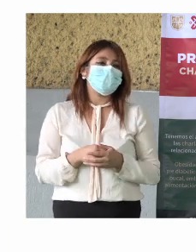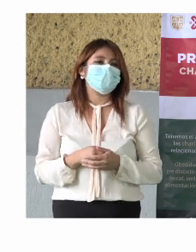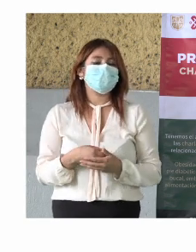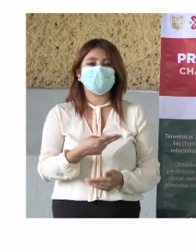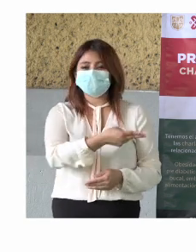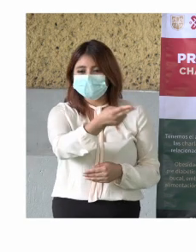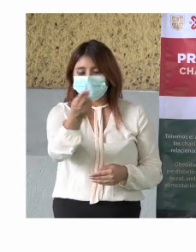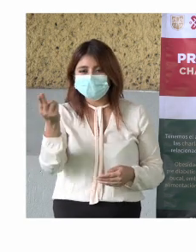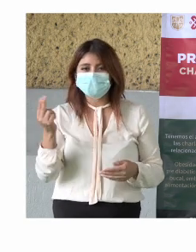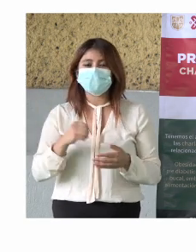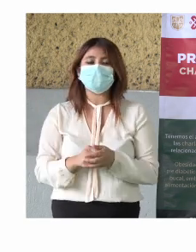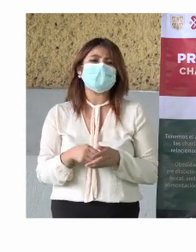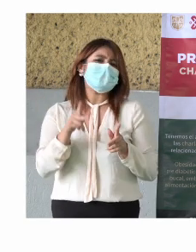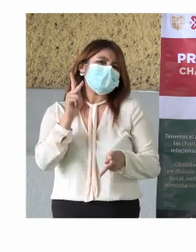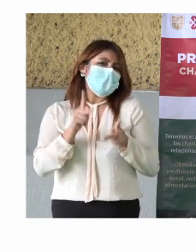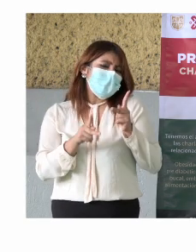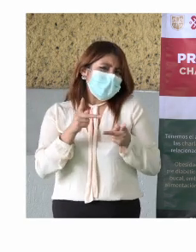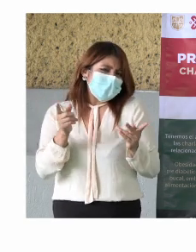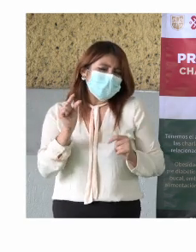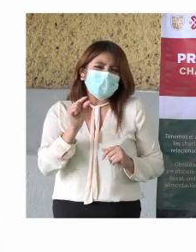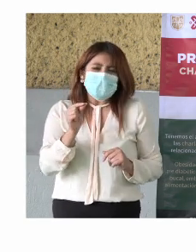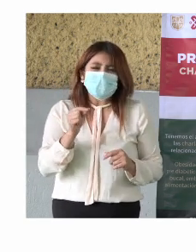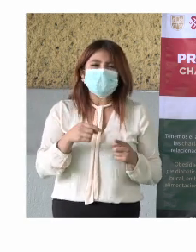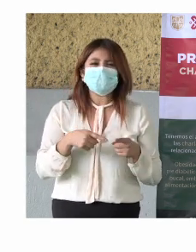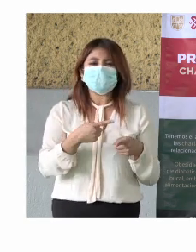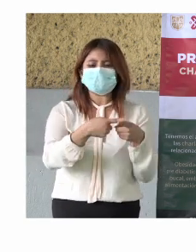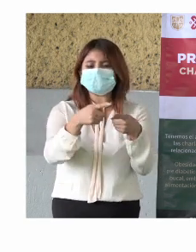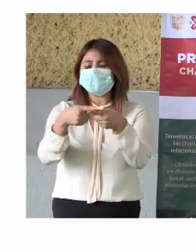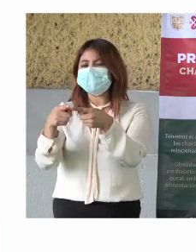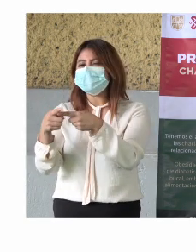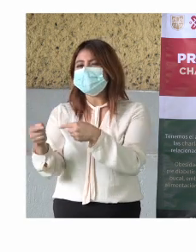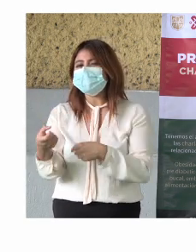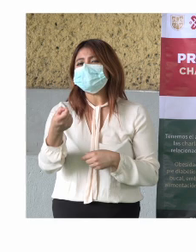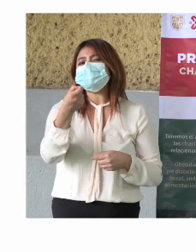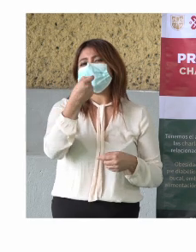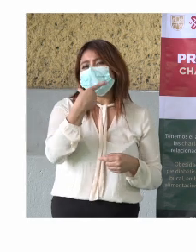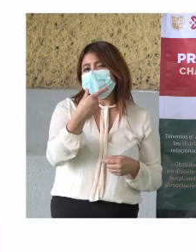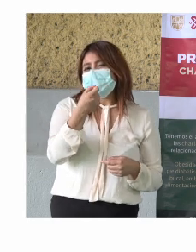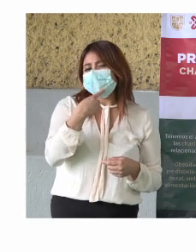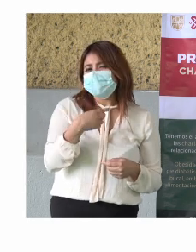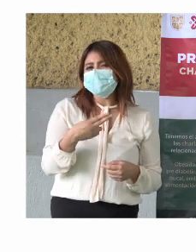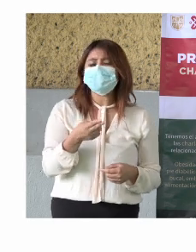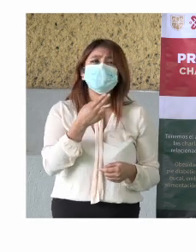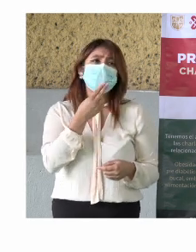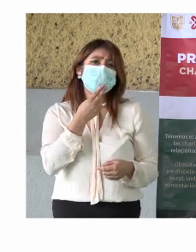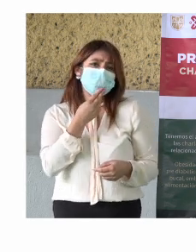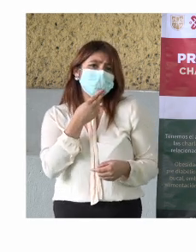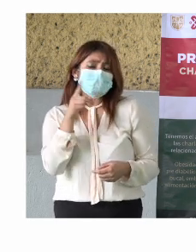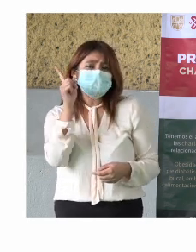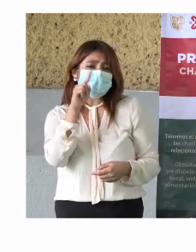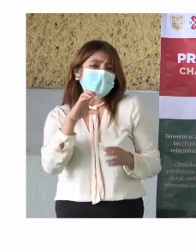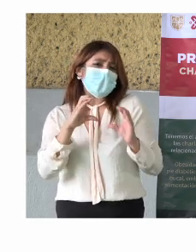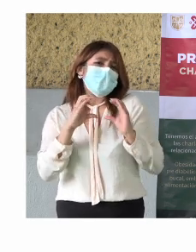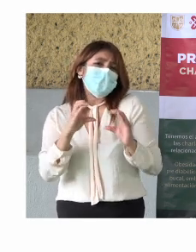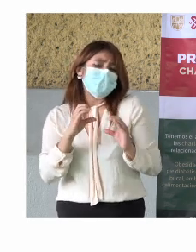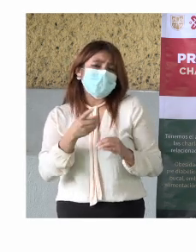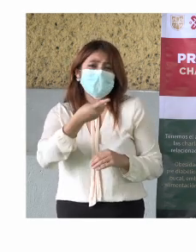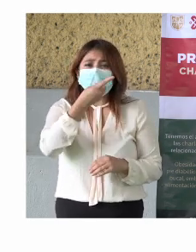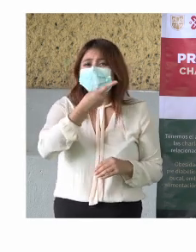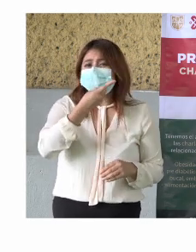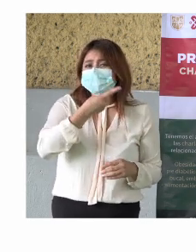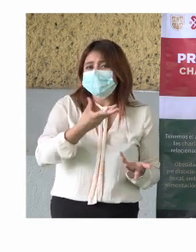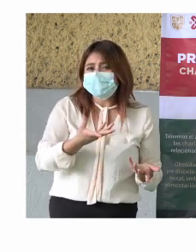platicar un poquito pues sobre los distintos medicamentos que utilizamos frecuentemente para el control de la diabetes.